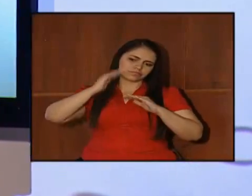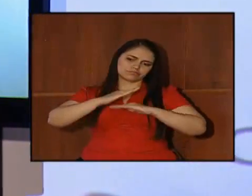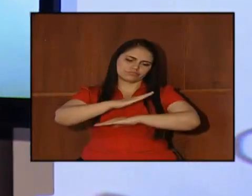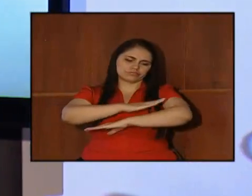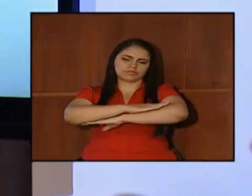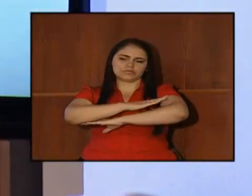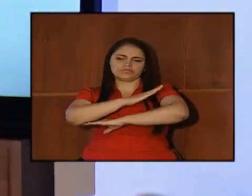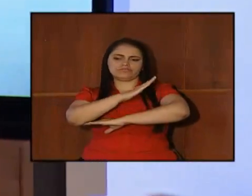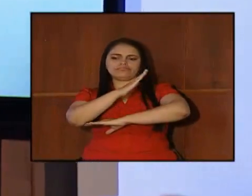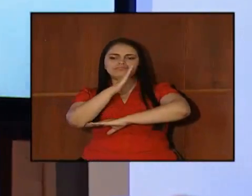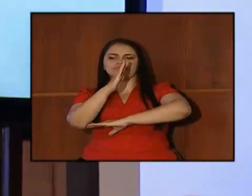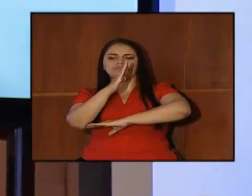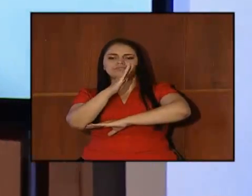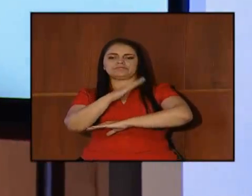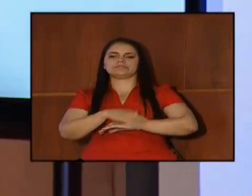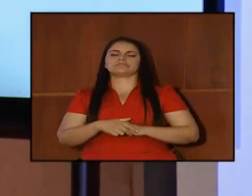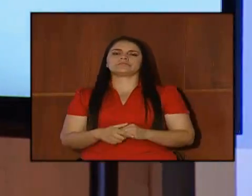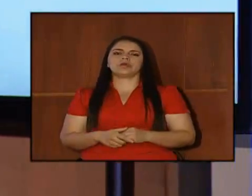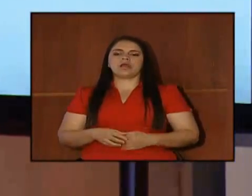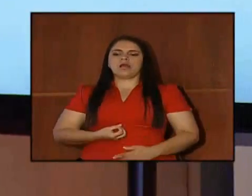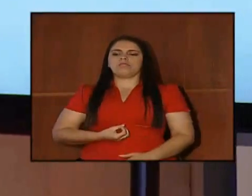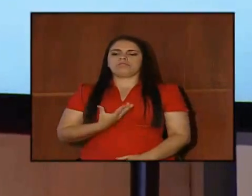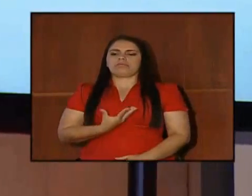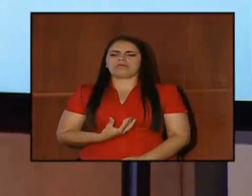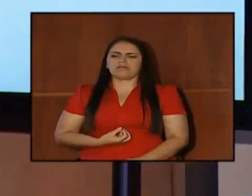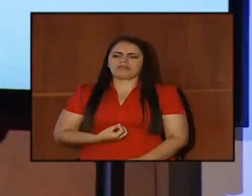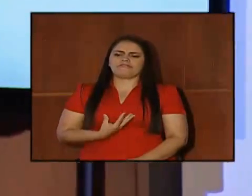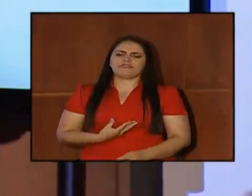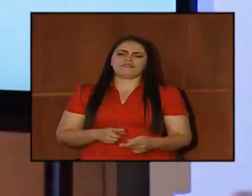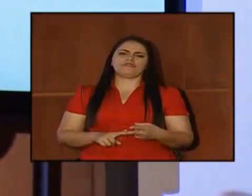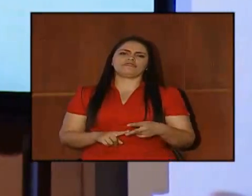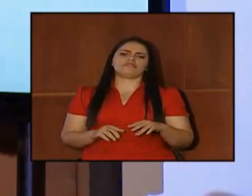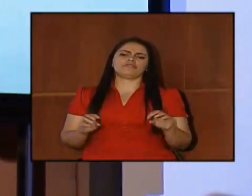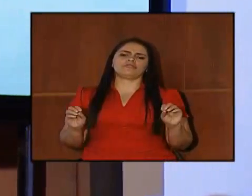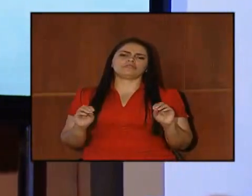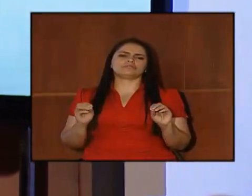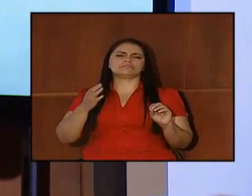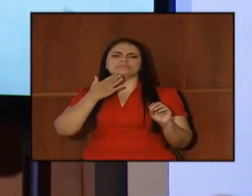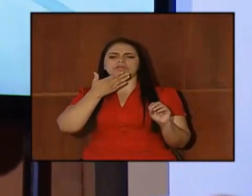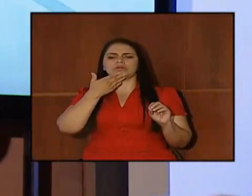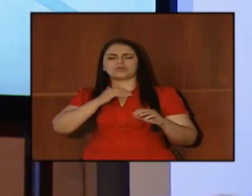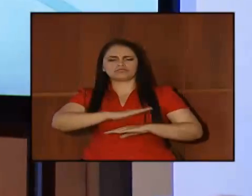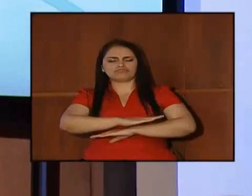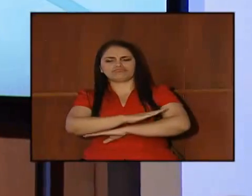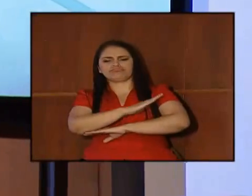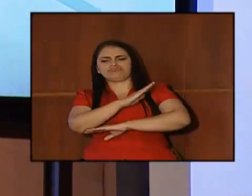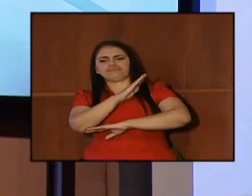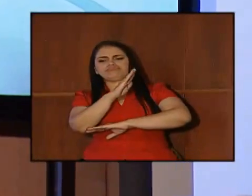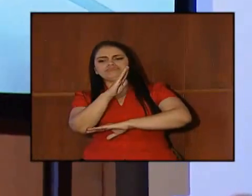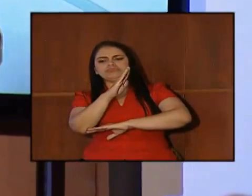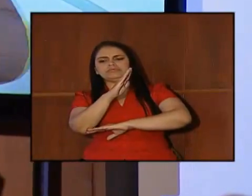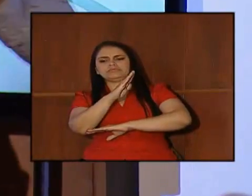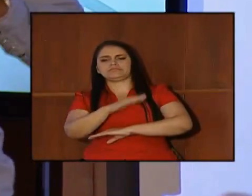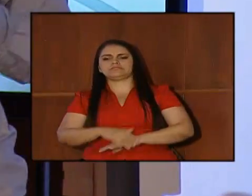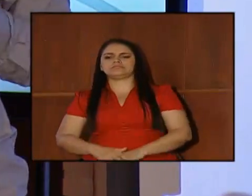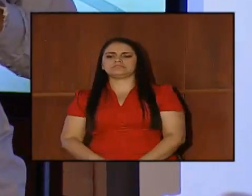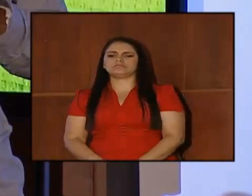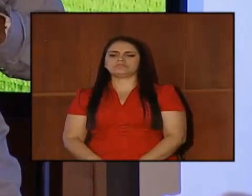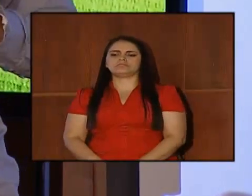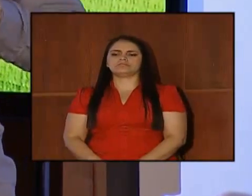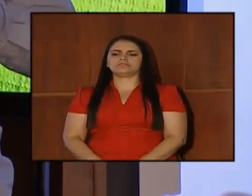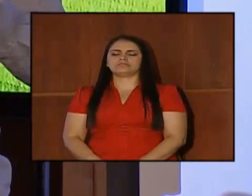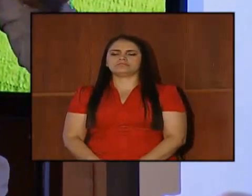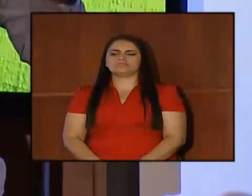a usted le dicen, vea, sufre de reflujo, o lo mejor es que él duerma alto. Entonces nosotros llegamos